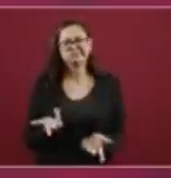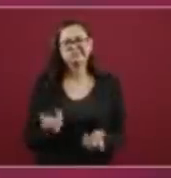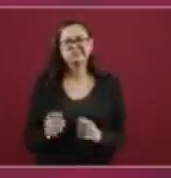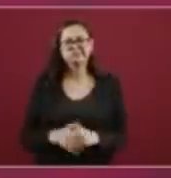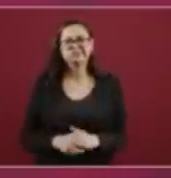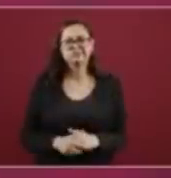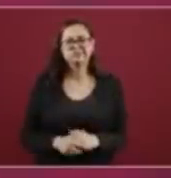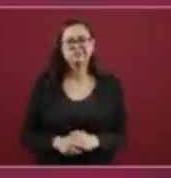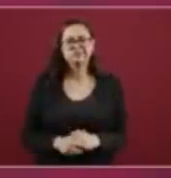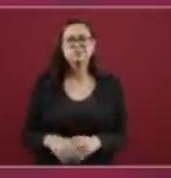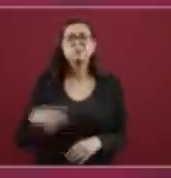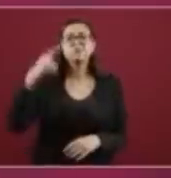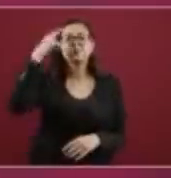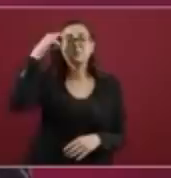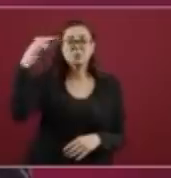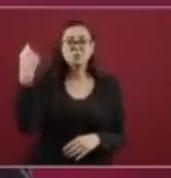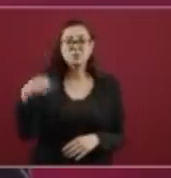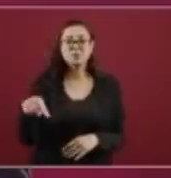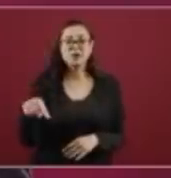para que